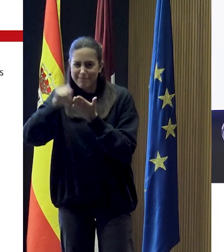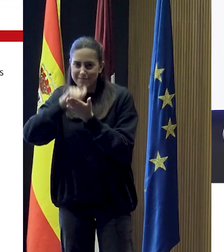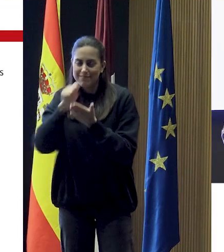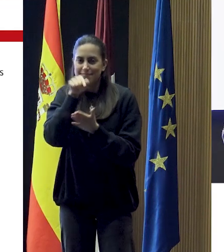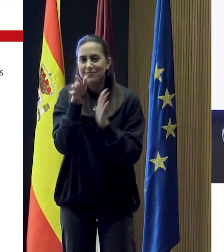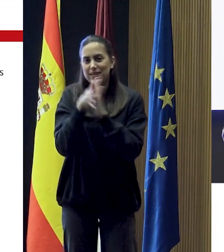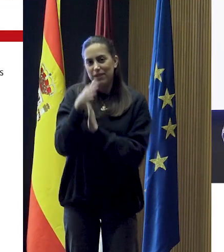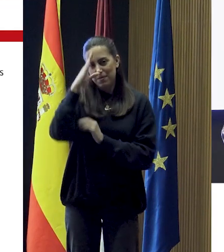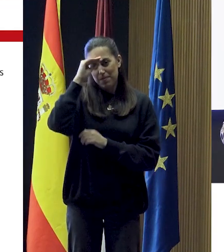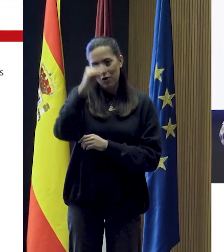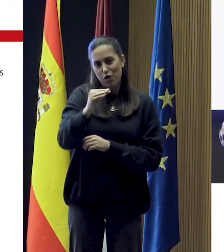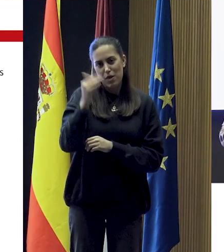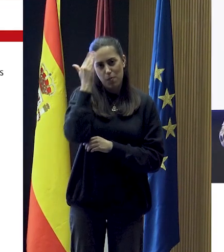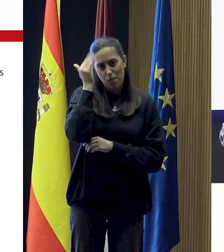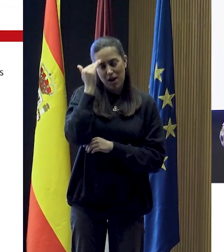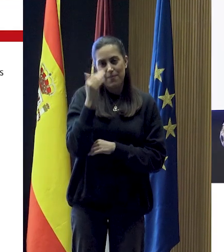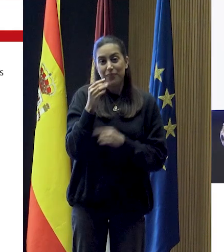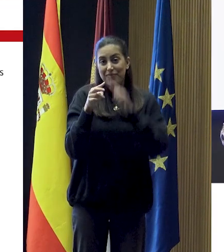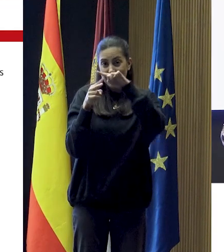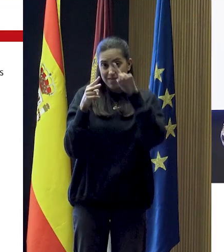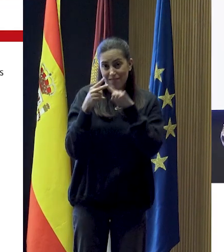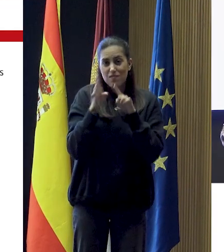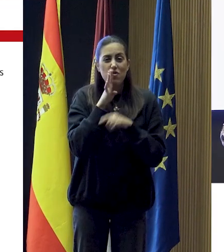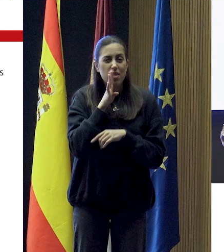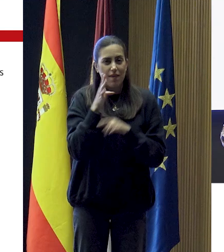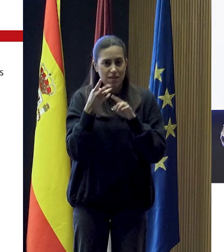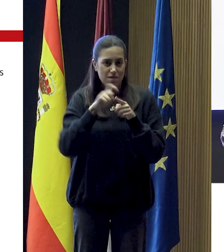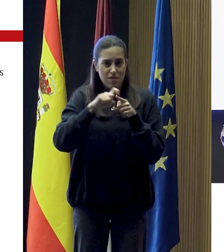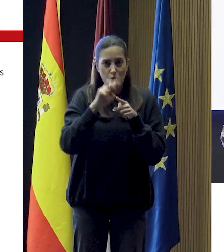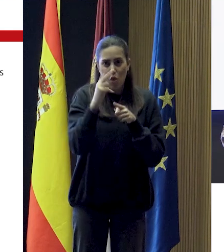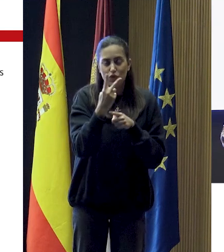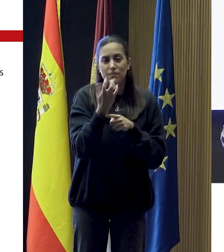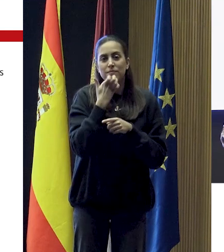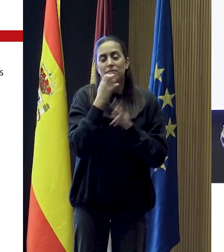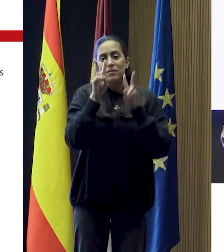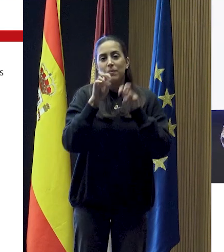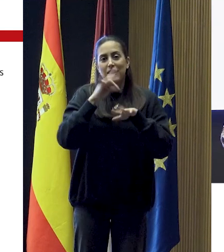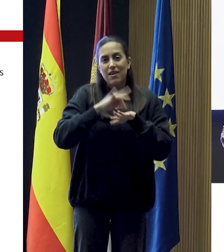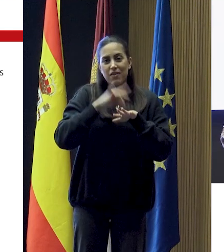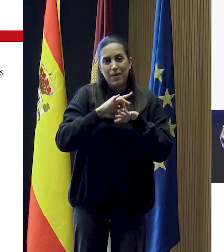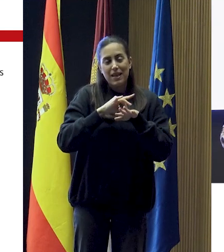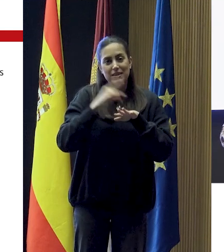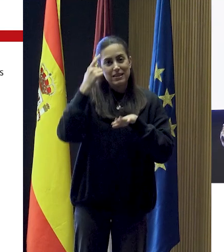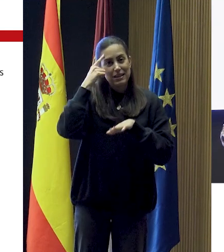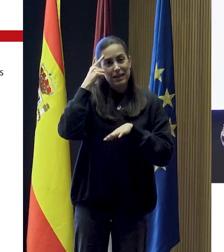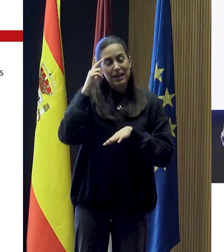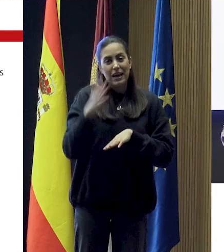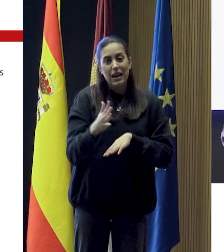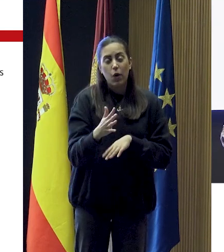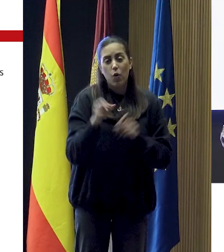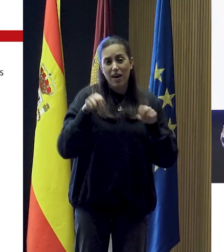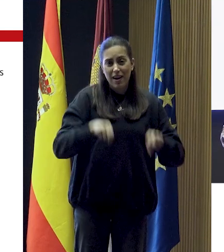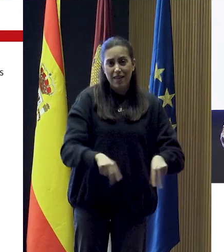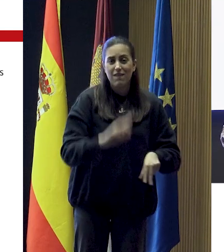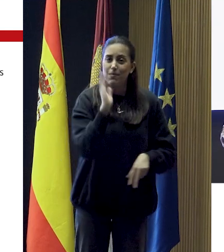conocimiento. Estos dos tipos de memoria se van a ver afectados en las enfermedades neurodegenerativas, pero no lo van a hacer